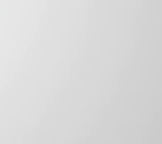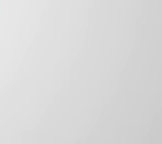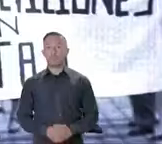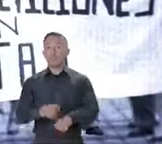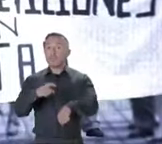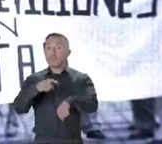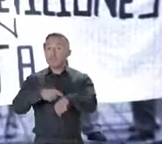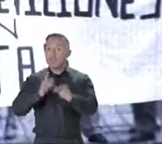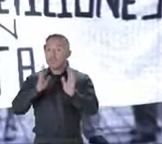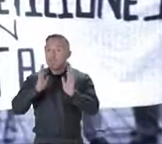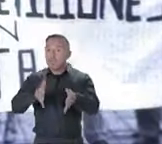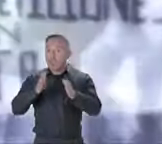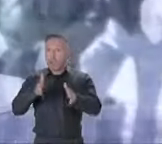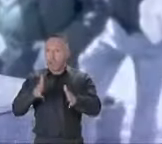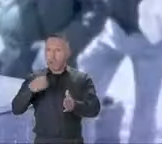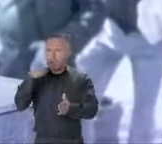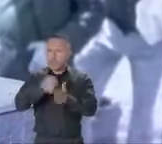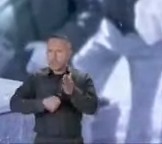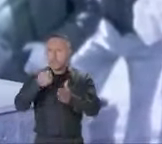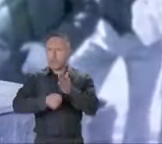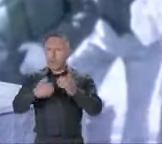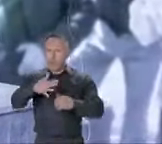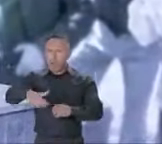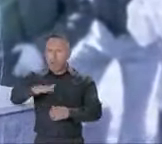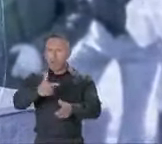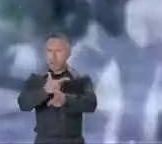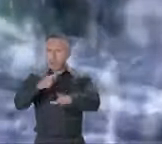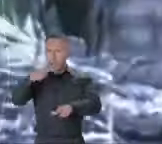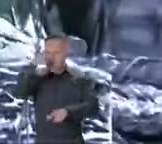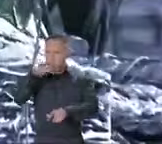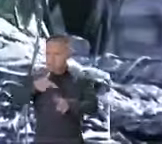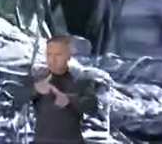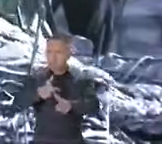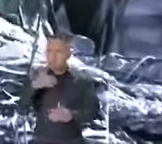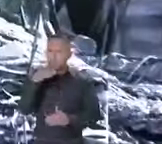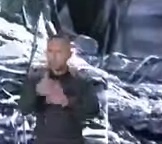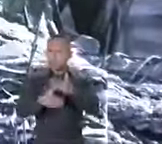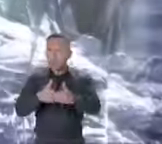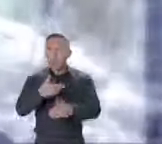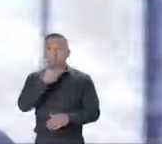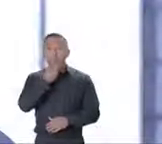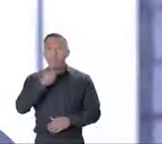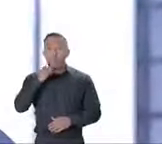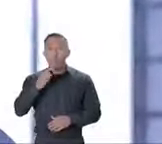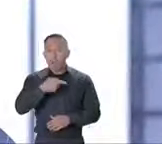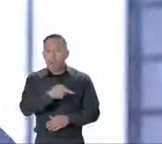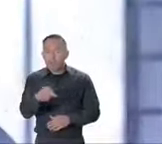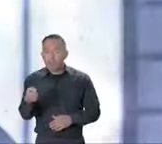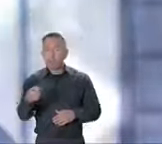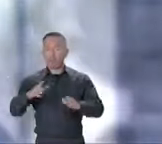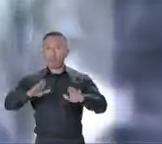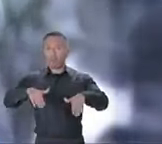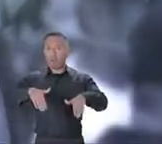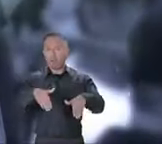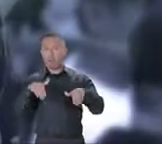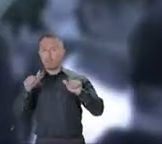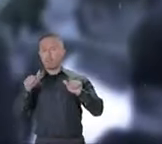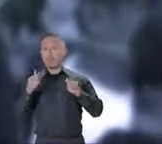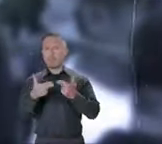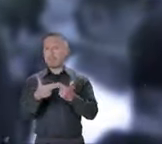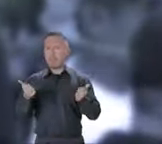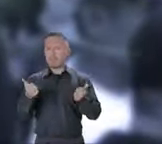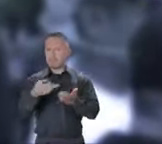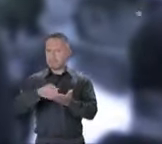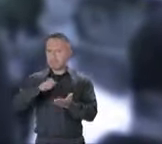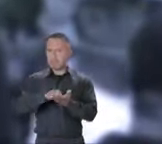Gobierno del Estado. Cuando llegó la hora de luchar por la libertad y hacer que México siguiera adelante, ninguna de ellas, ninguno de ellos se echó